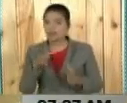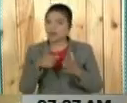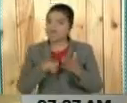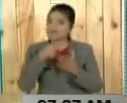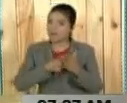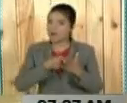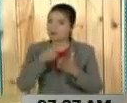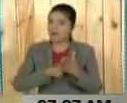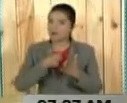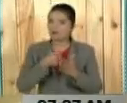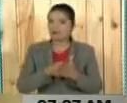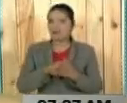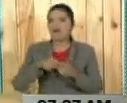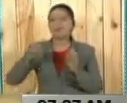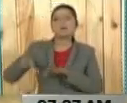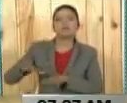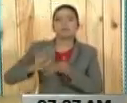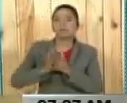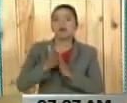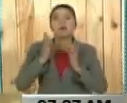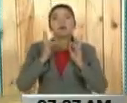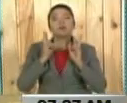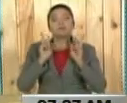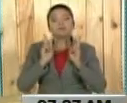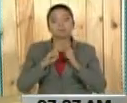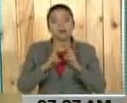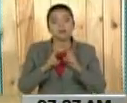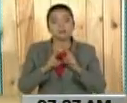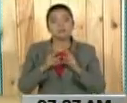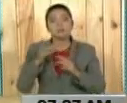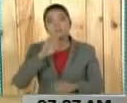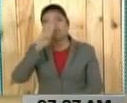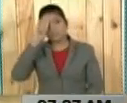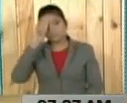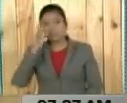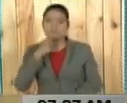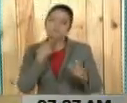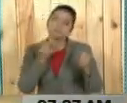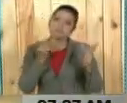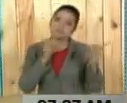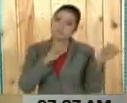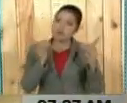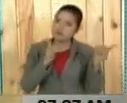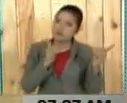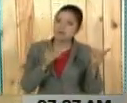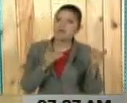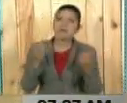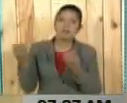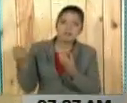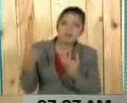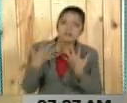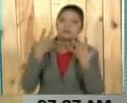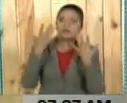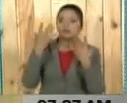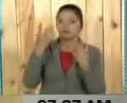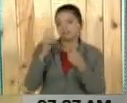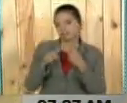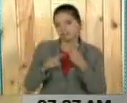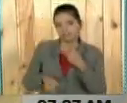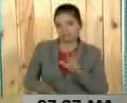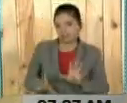se puede abandonar a pesar de que estemos santificados por el Vaticano y estemos dialogando bajo la bendición del Vaticano, etcétera,